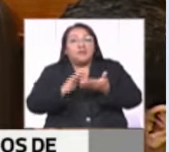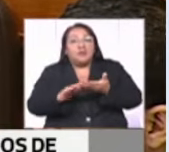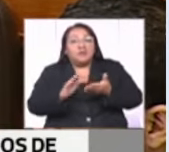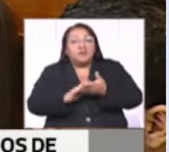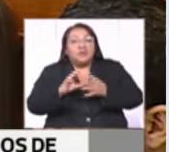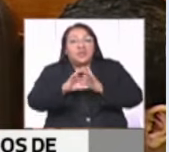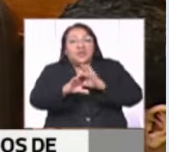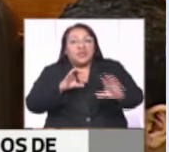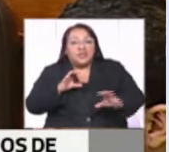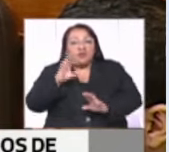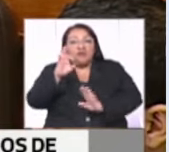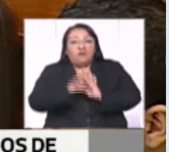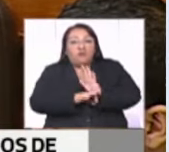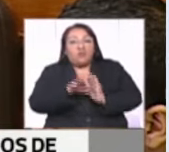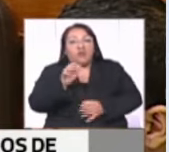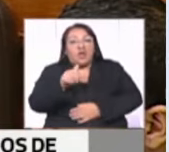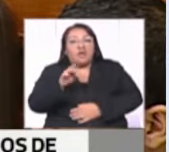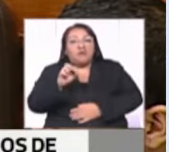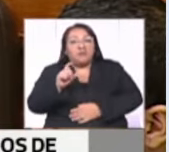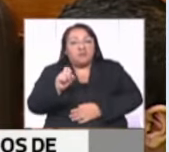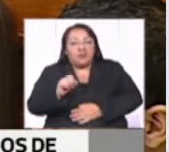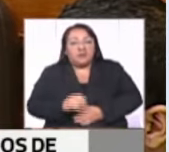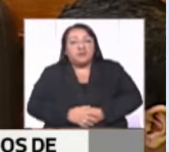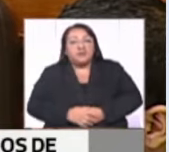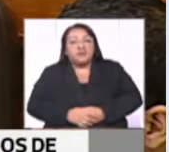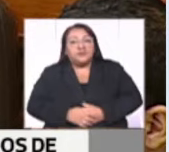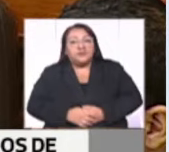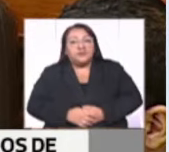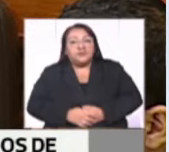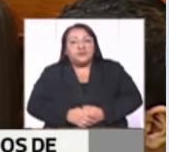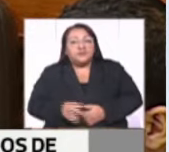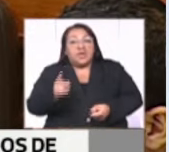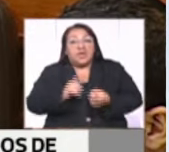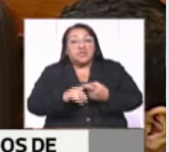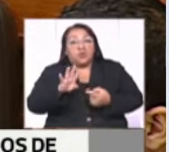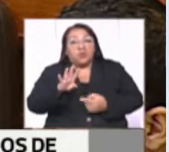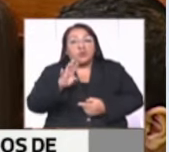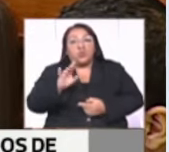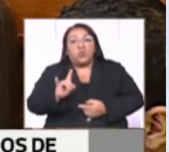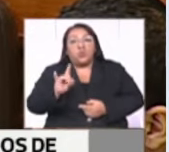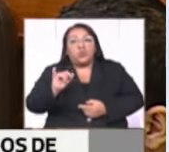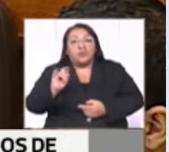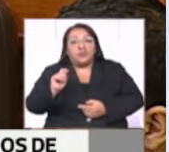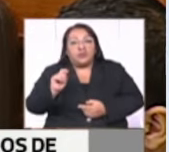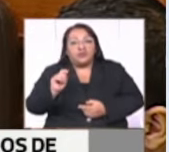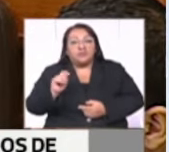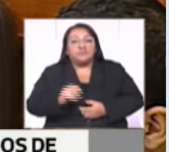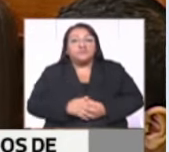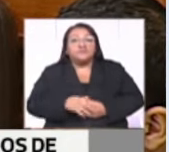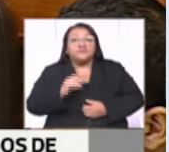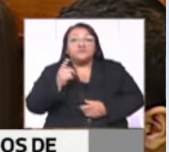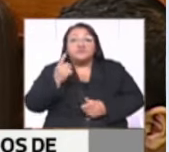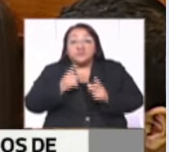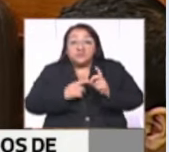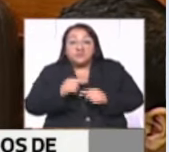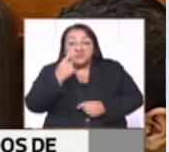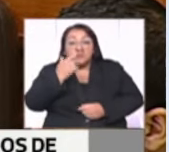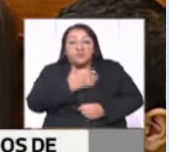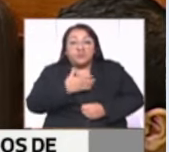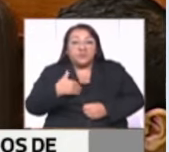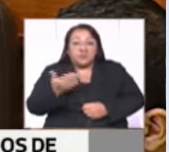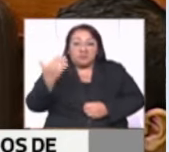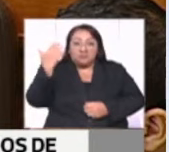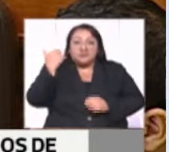retiro facultativo de los fondos de los afiliados en el sistema privado de pensiones hasta por 4 UIT. Es por ello, señor presidente, que el